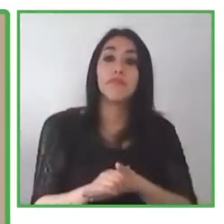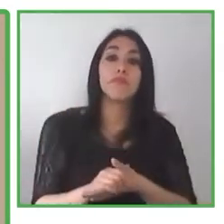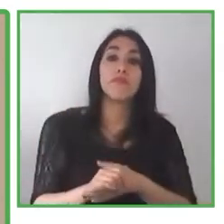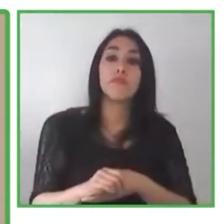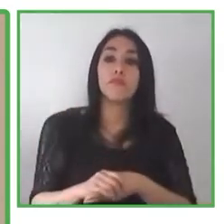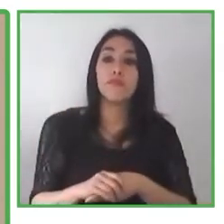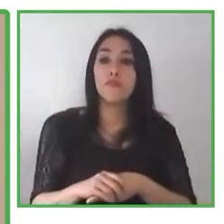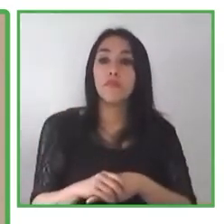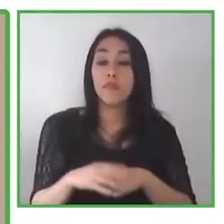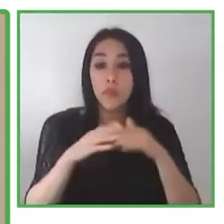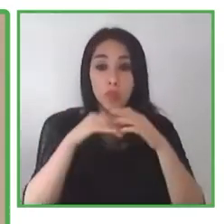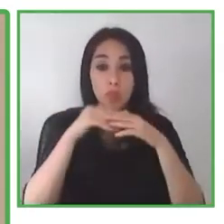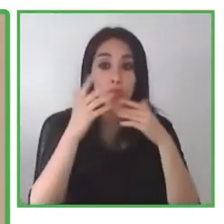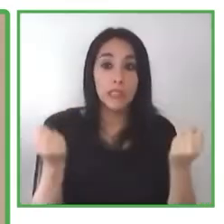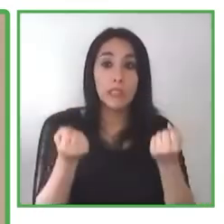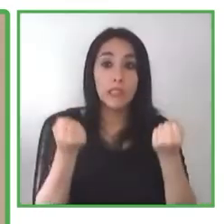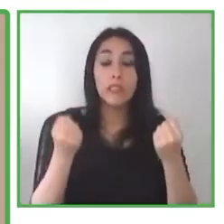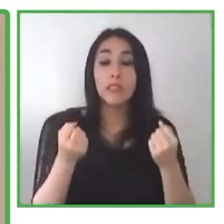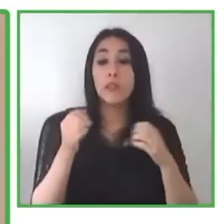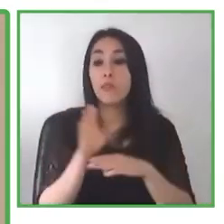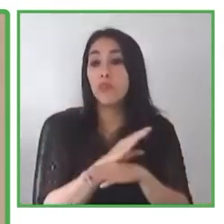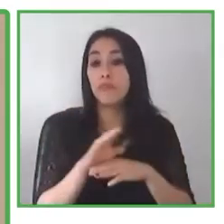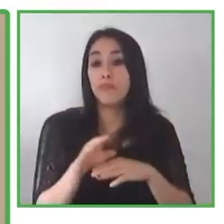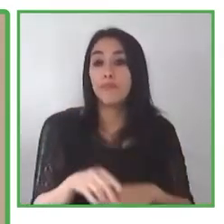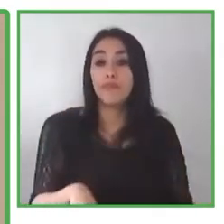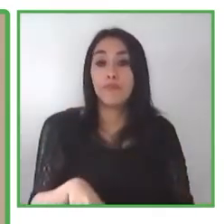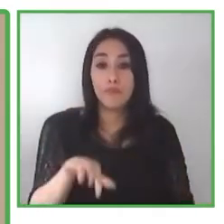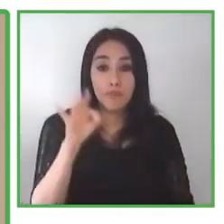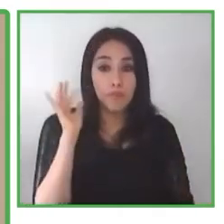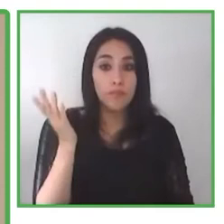las empresas a emplear a personas y